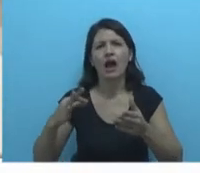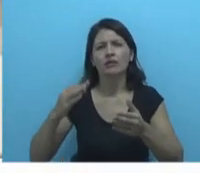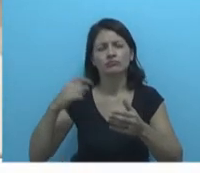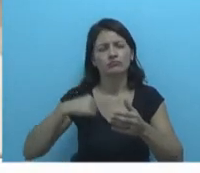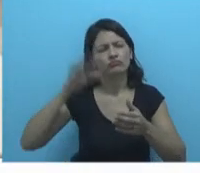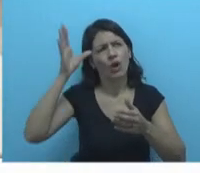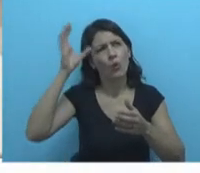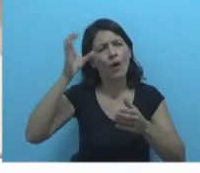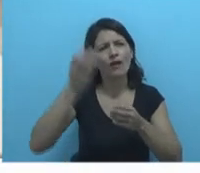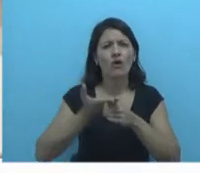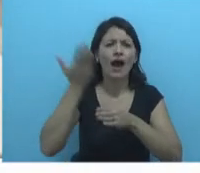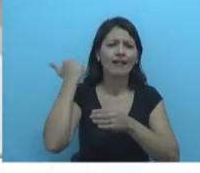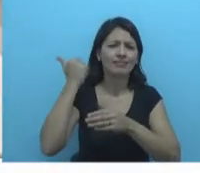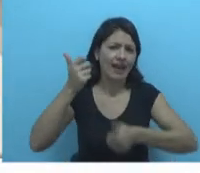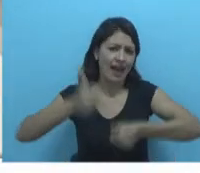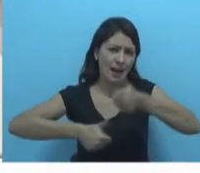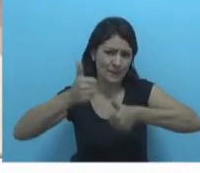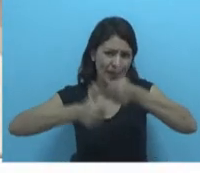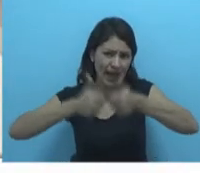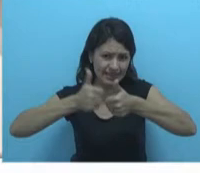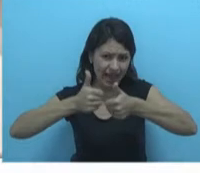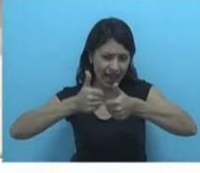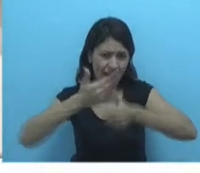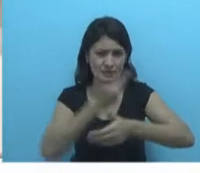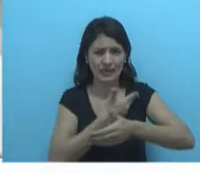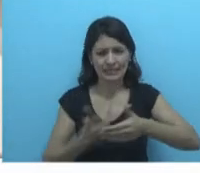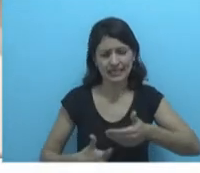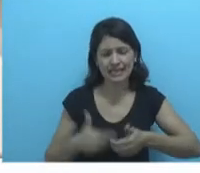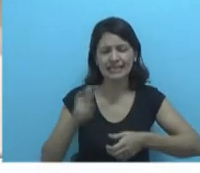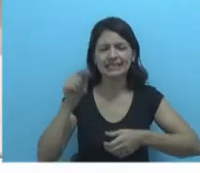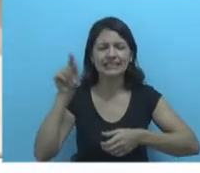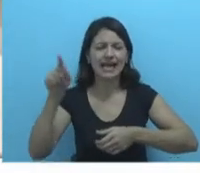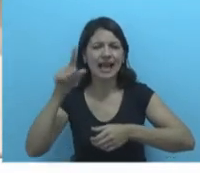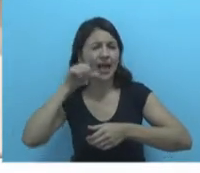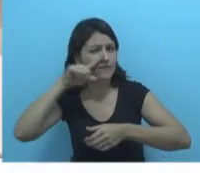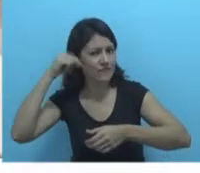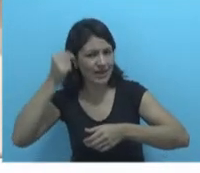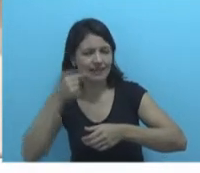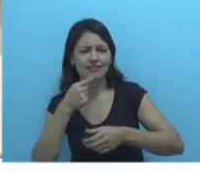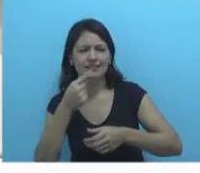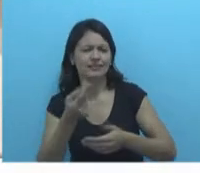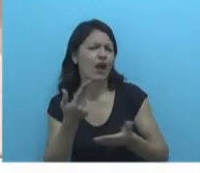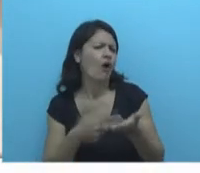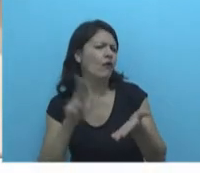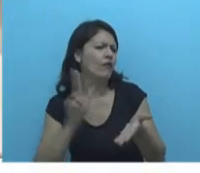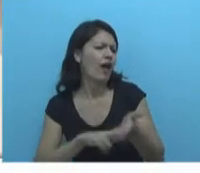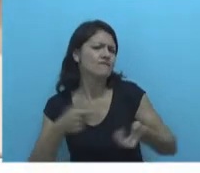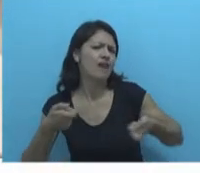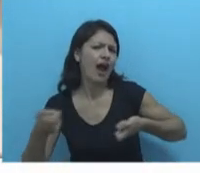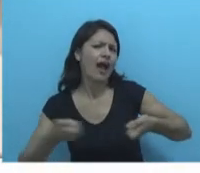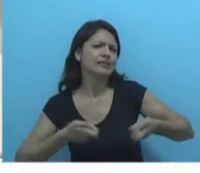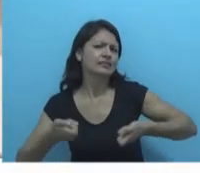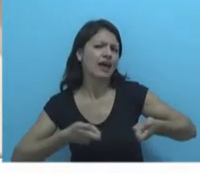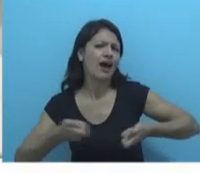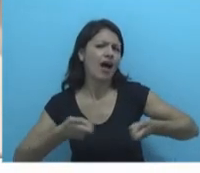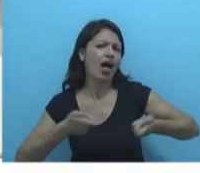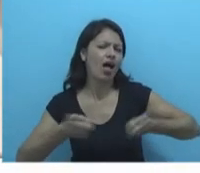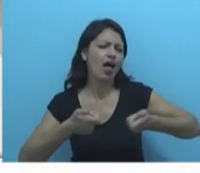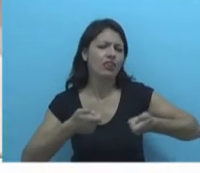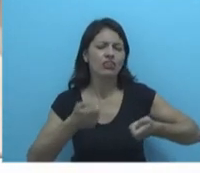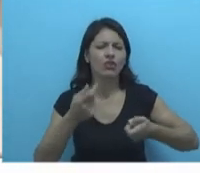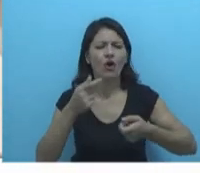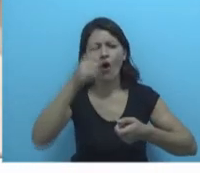presidente Alberto Fernández que mostraba cómo iban a volver los pasados los domingos si una persona, un joven de nuestra edad,